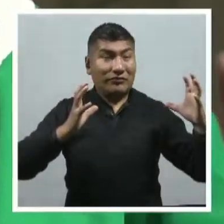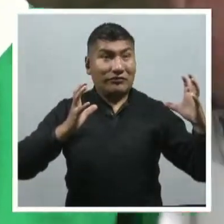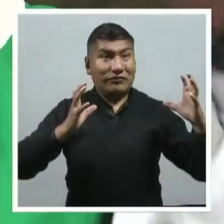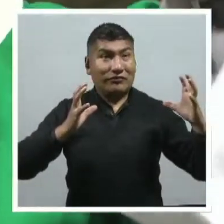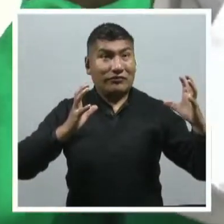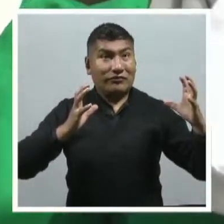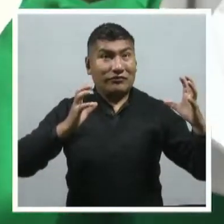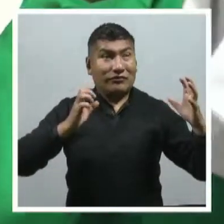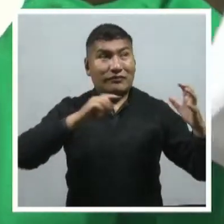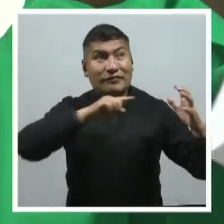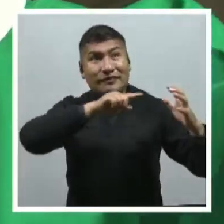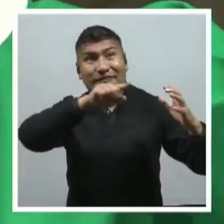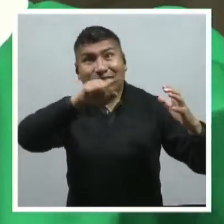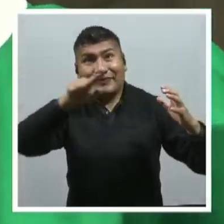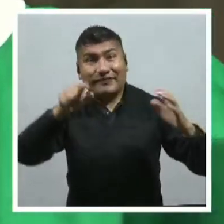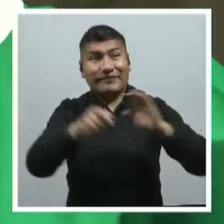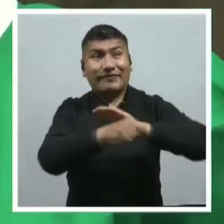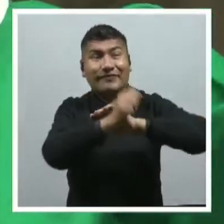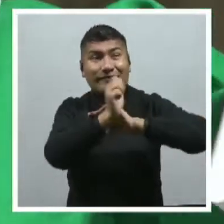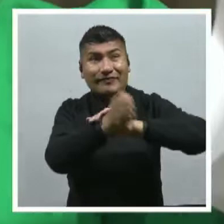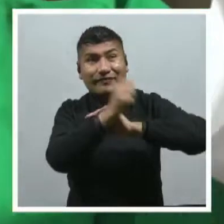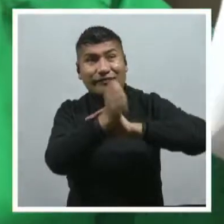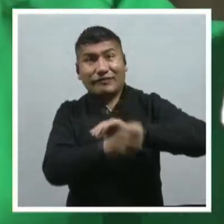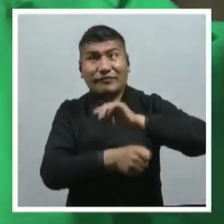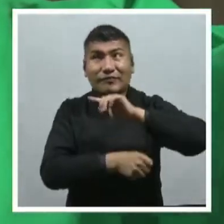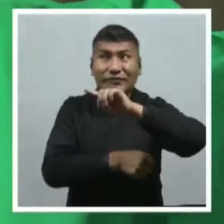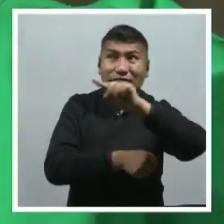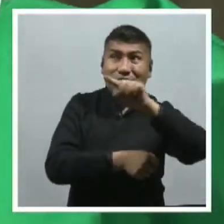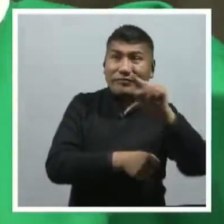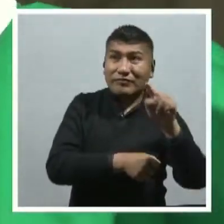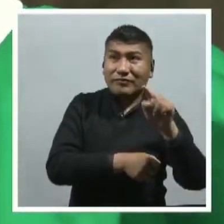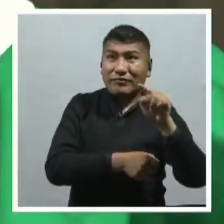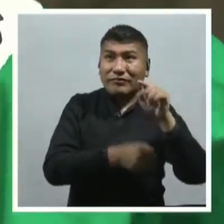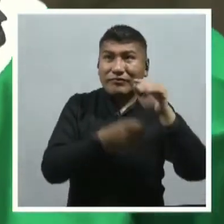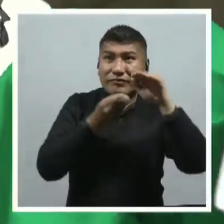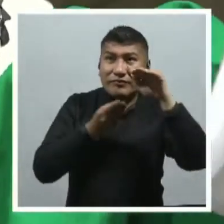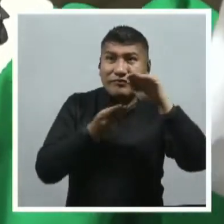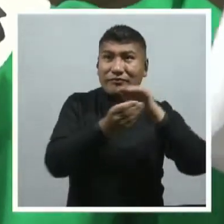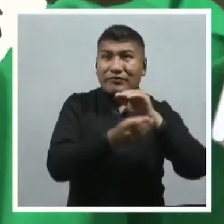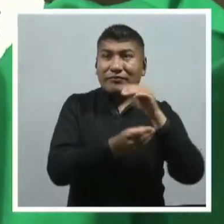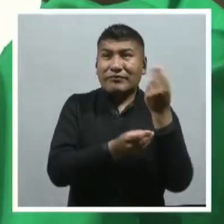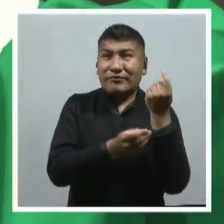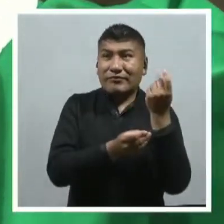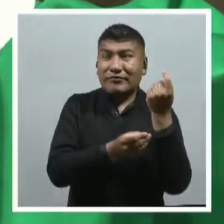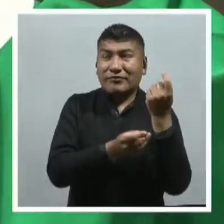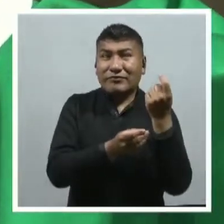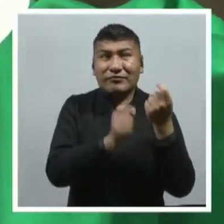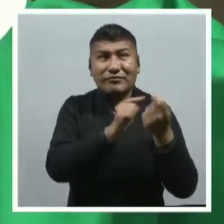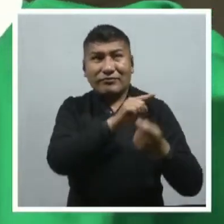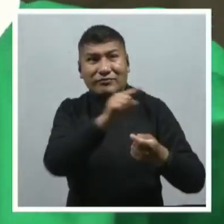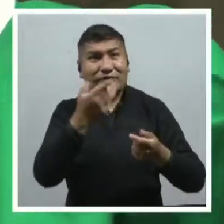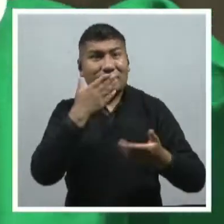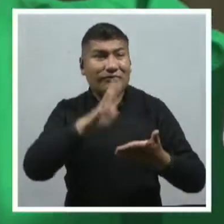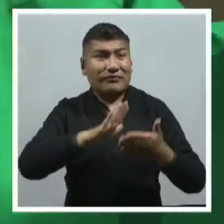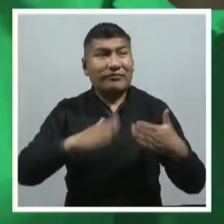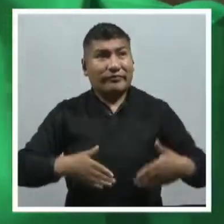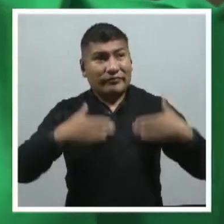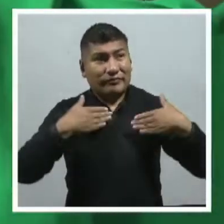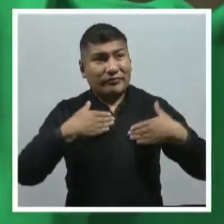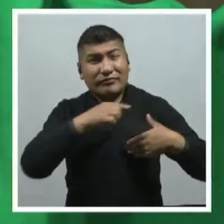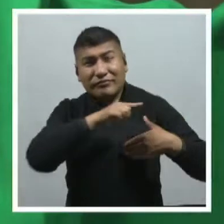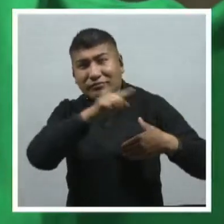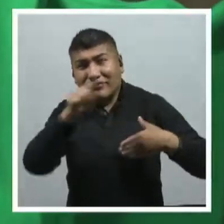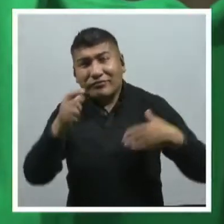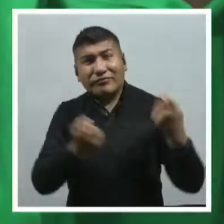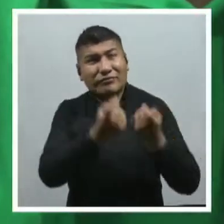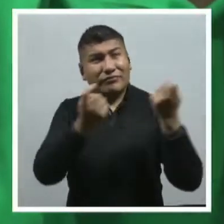todo este mundo de la corrupción, todo este mundo de las coimas, todo este mundo de la mala vida, todo este mundo del